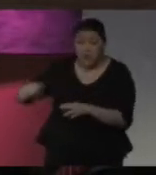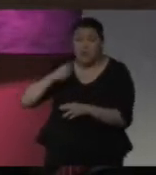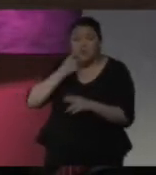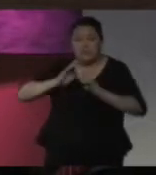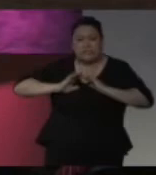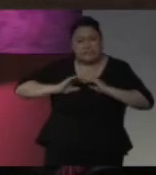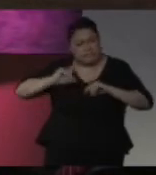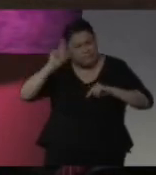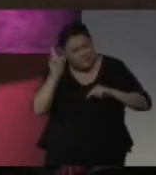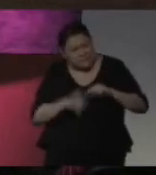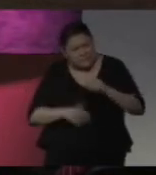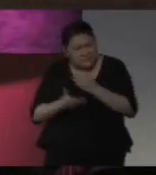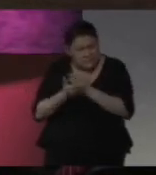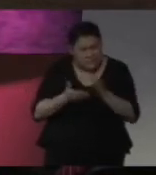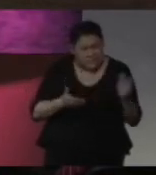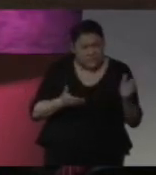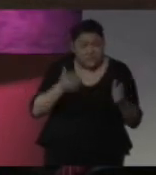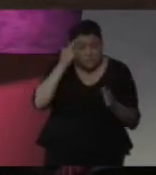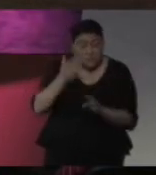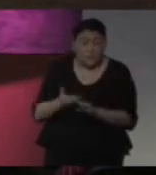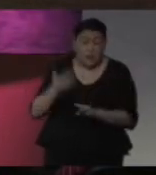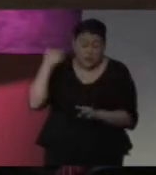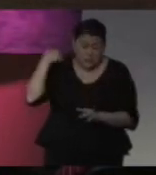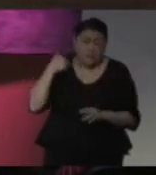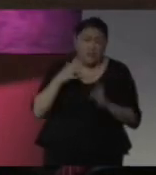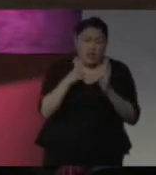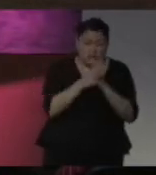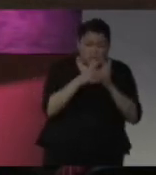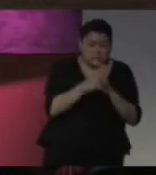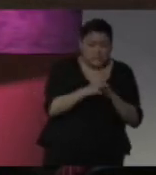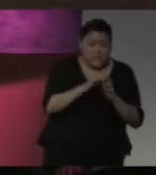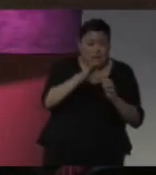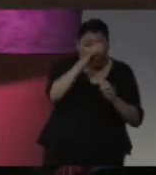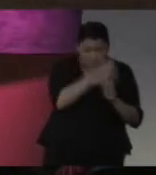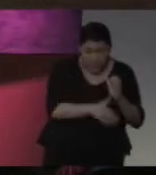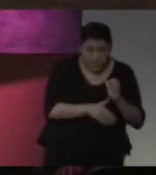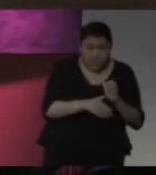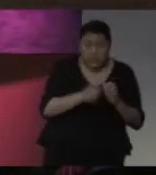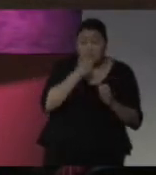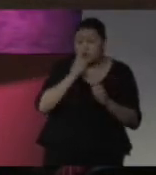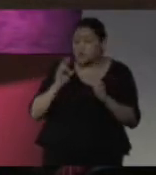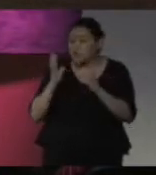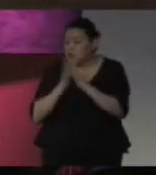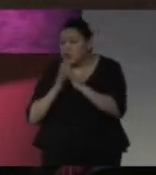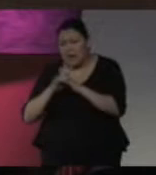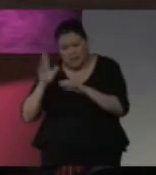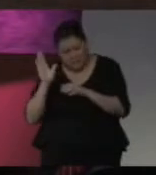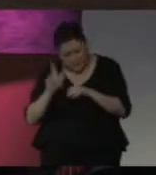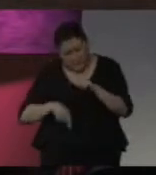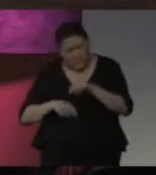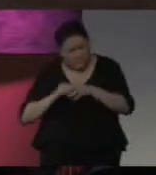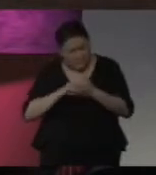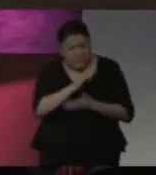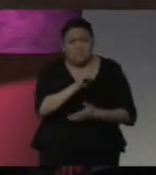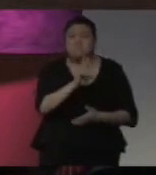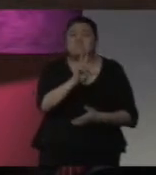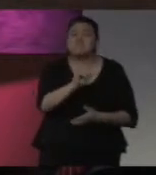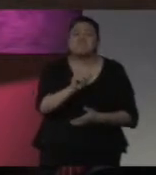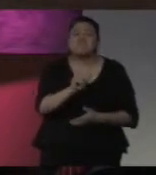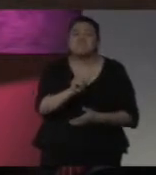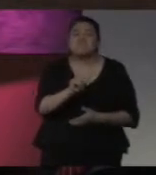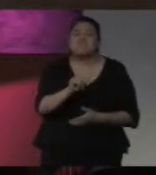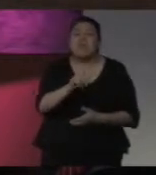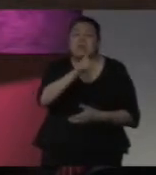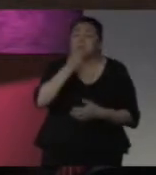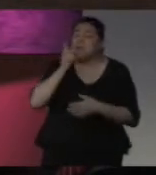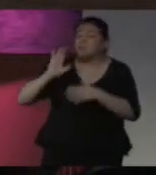desmilitarización, que era condición indispensable para la finalización de la guerra, no se cumplió. El ejército sigue ocupando las comunidades en